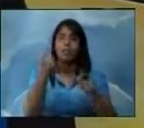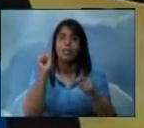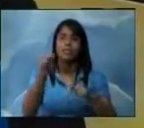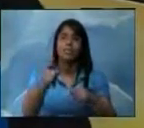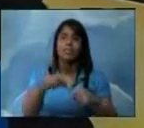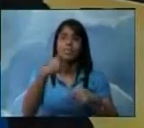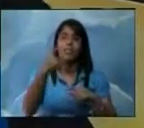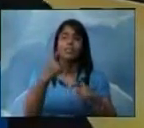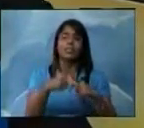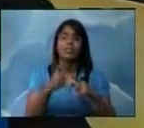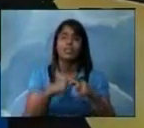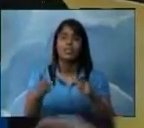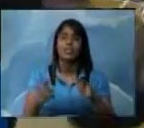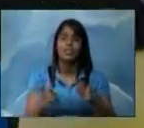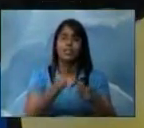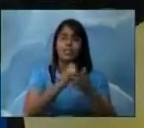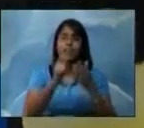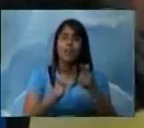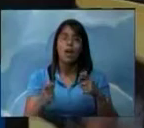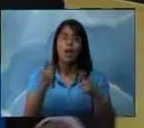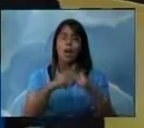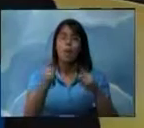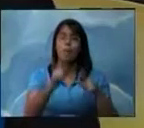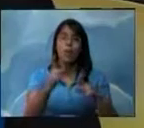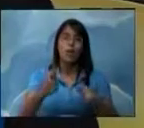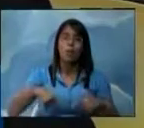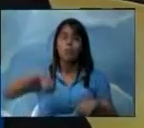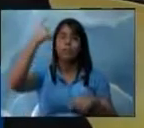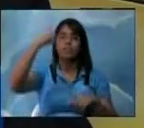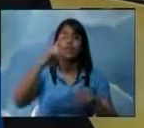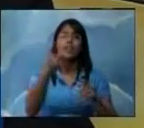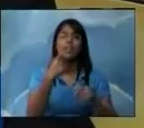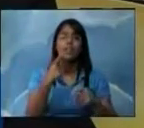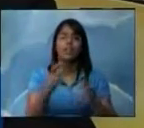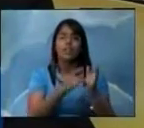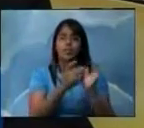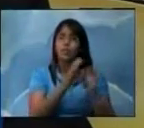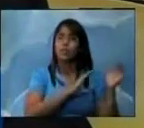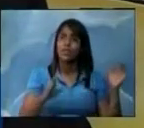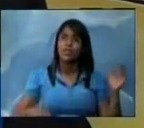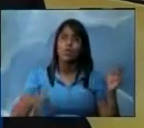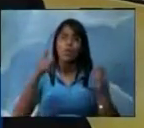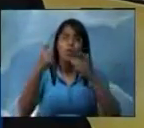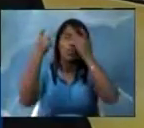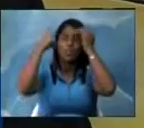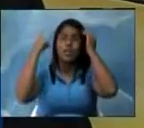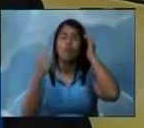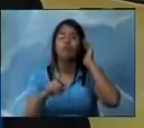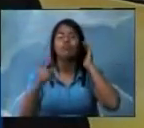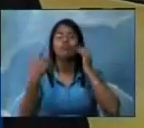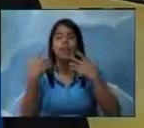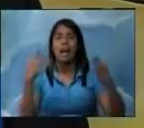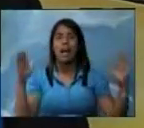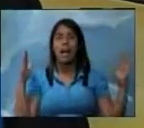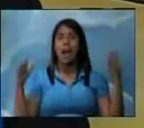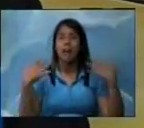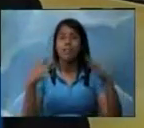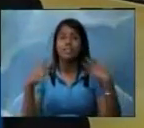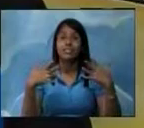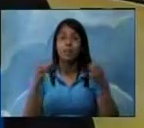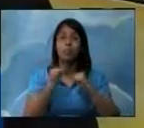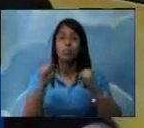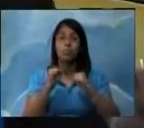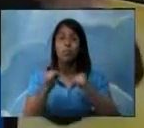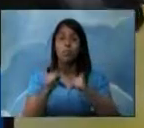después voy a pasar otra vez la materia. Pero no me avergonzaba del evangelio. Un día hubo un tremendo temblor allá en el